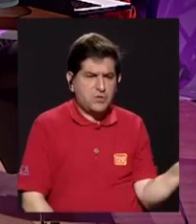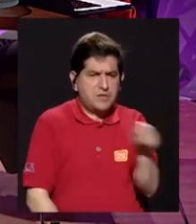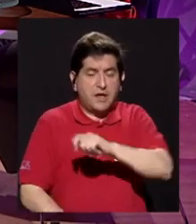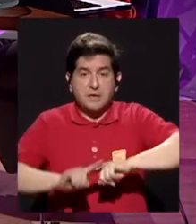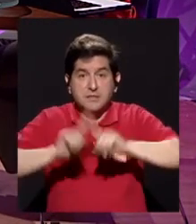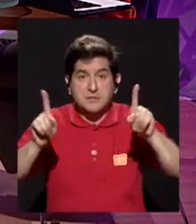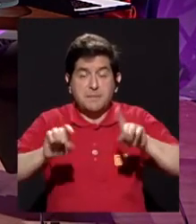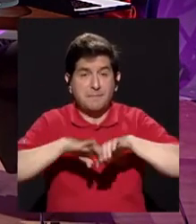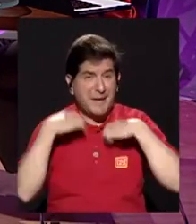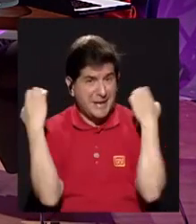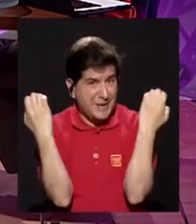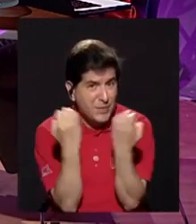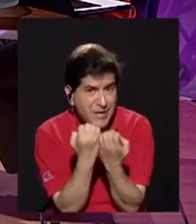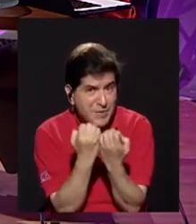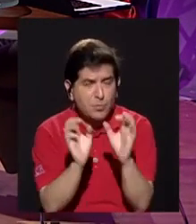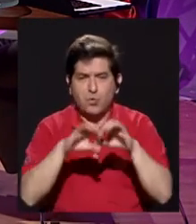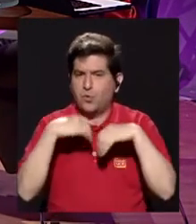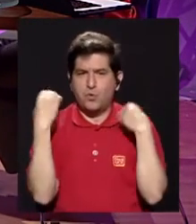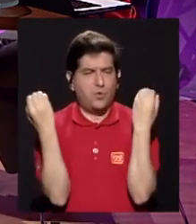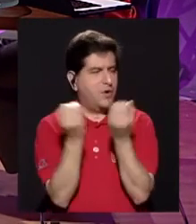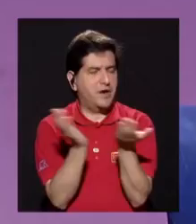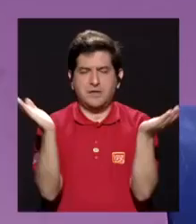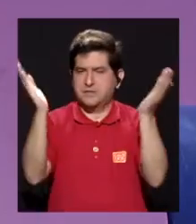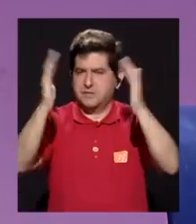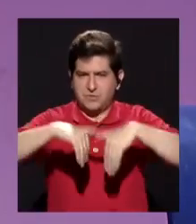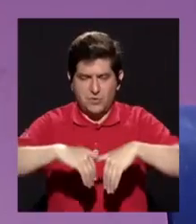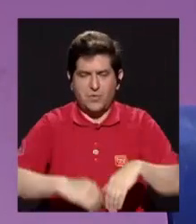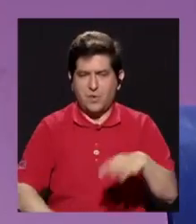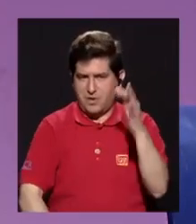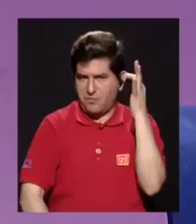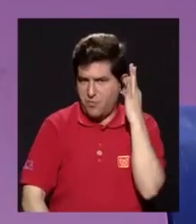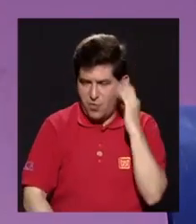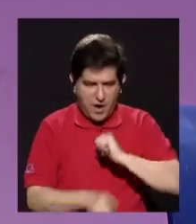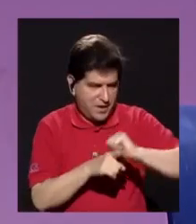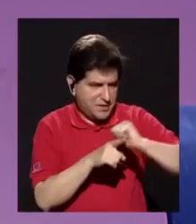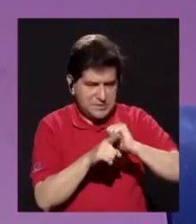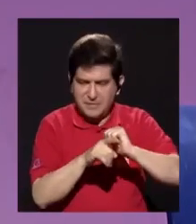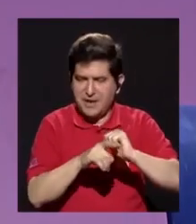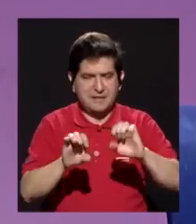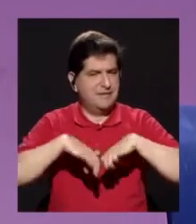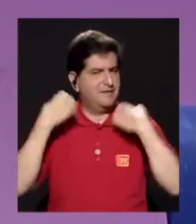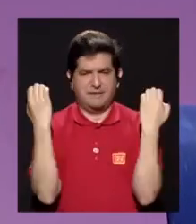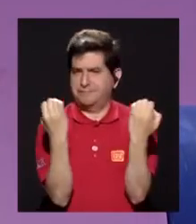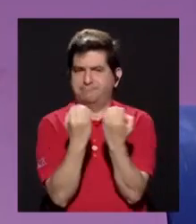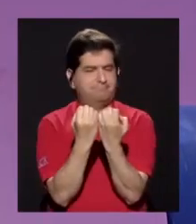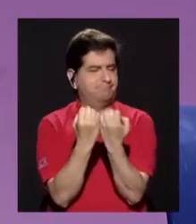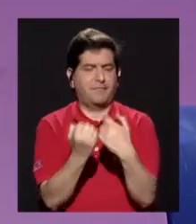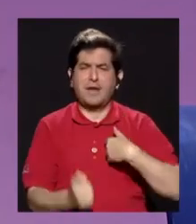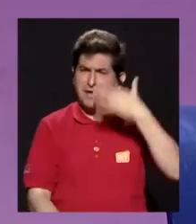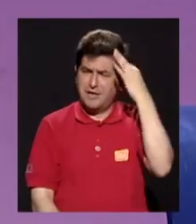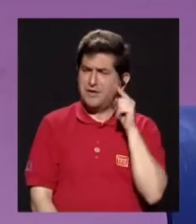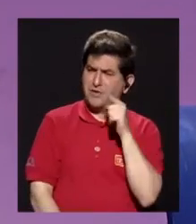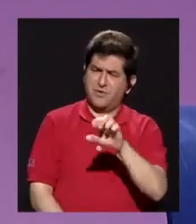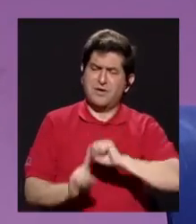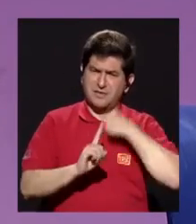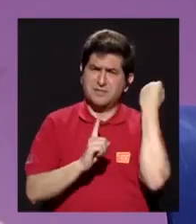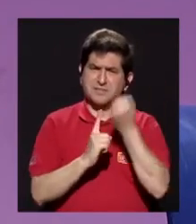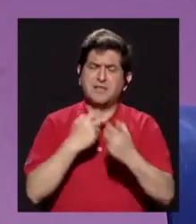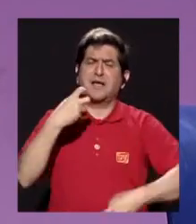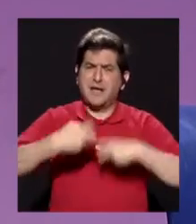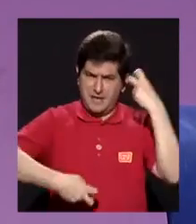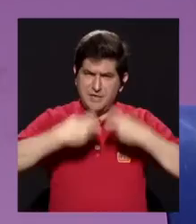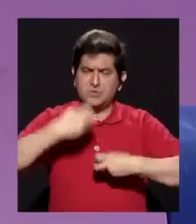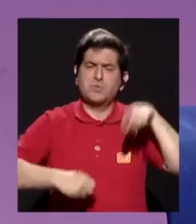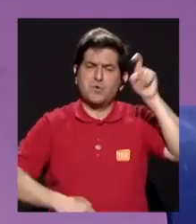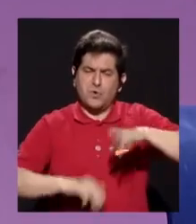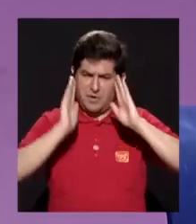equipos todavía no hay una organización de mujeres que estemos practicando deportes en equipo Y a mí me parece que ahí hay un problema que